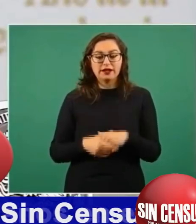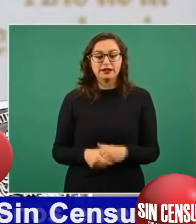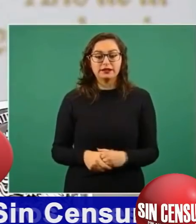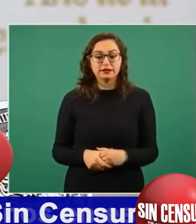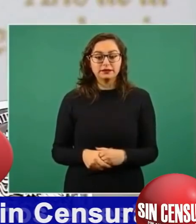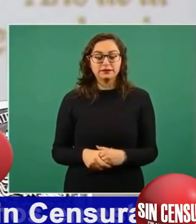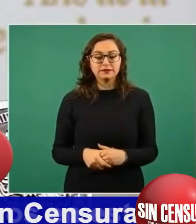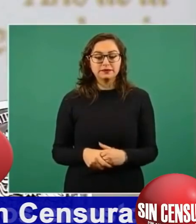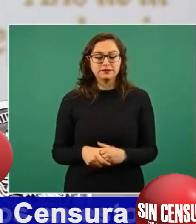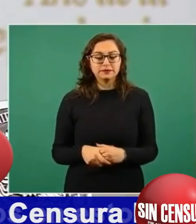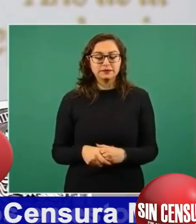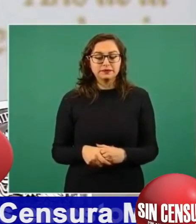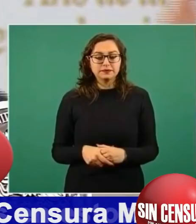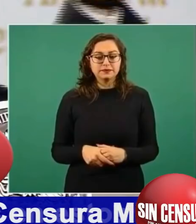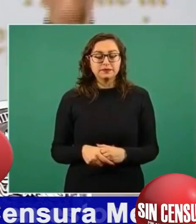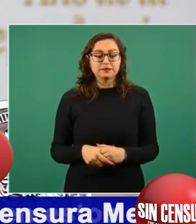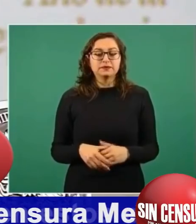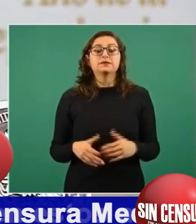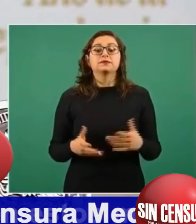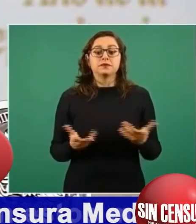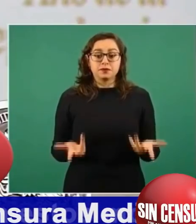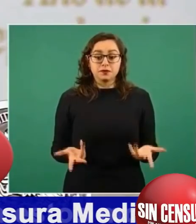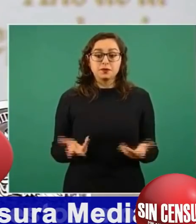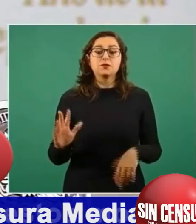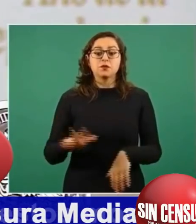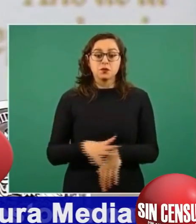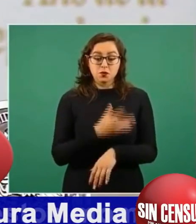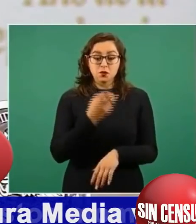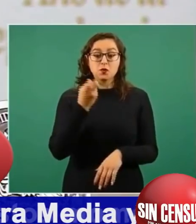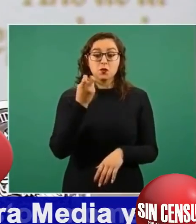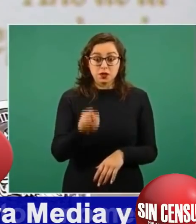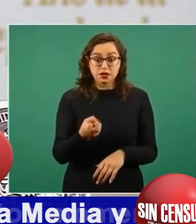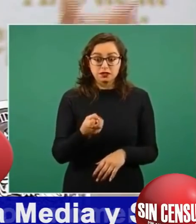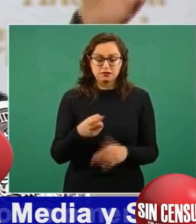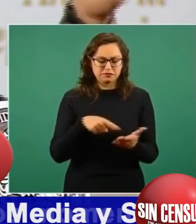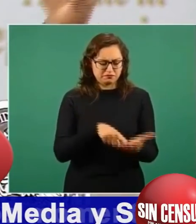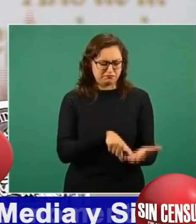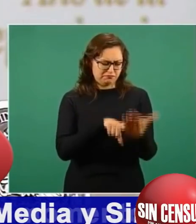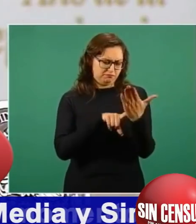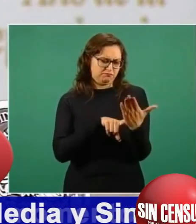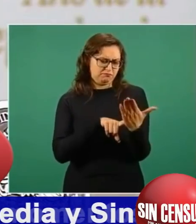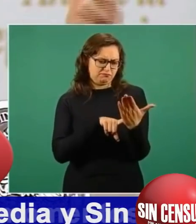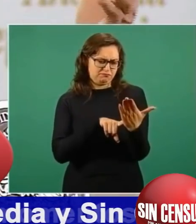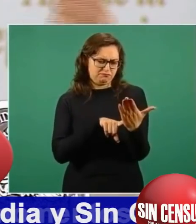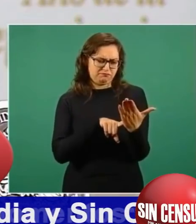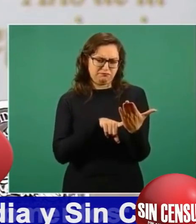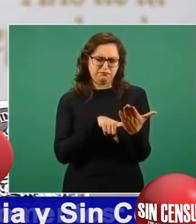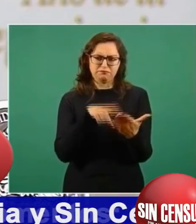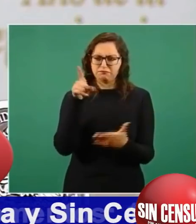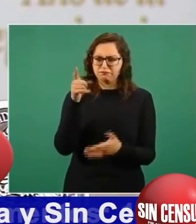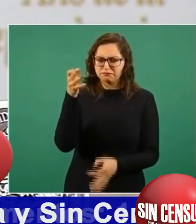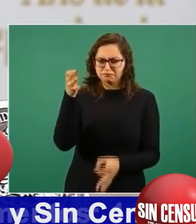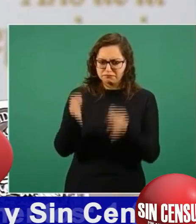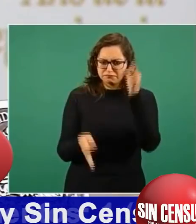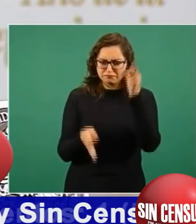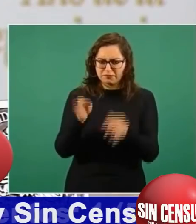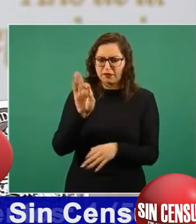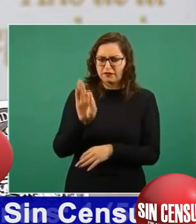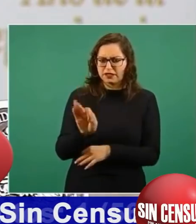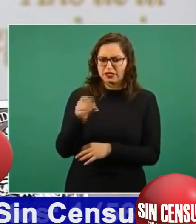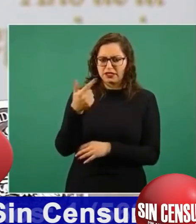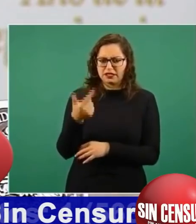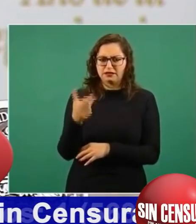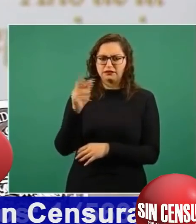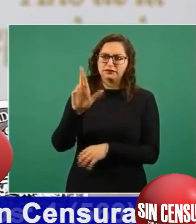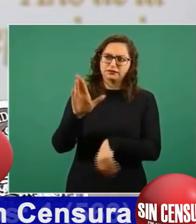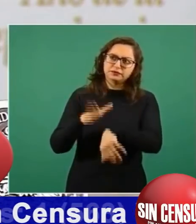Entonces, es cuando tomamos la decisión de pedirle a la Fiscalía